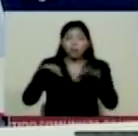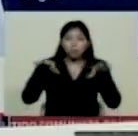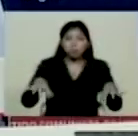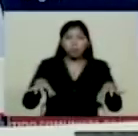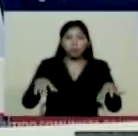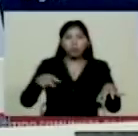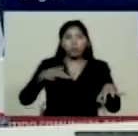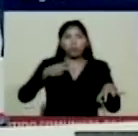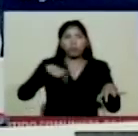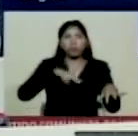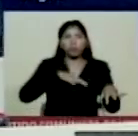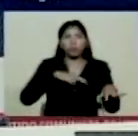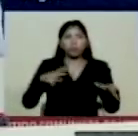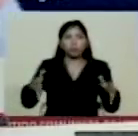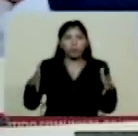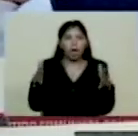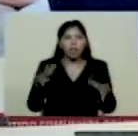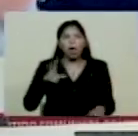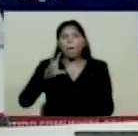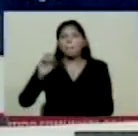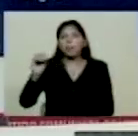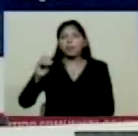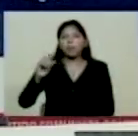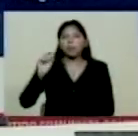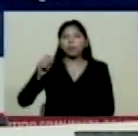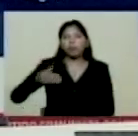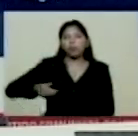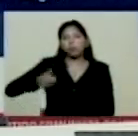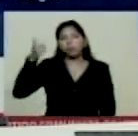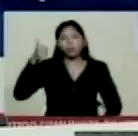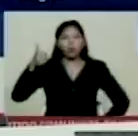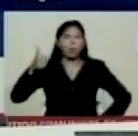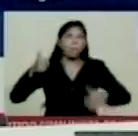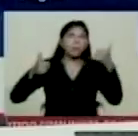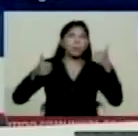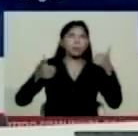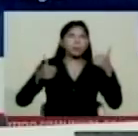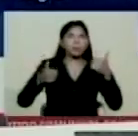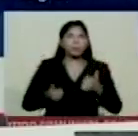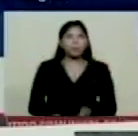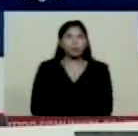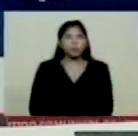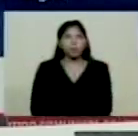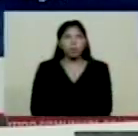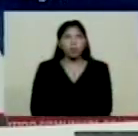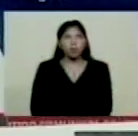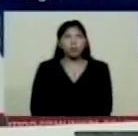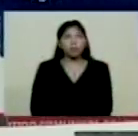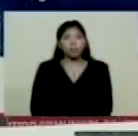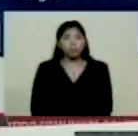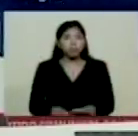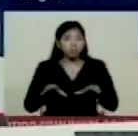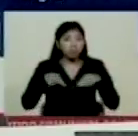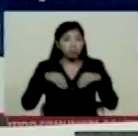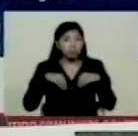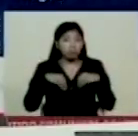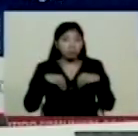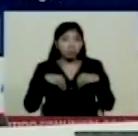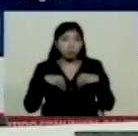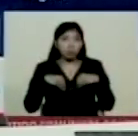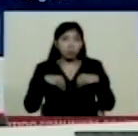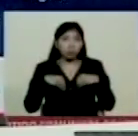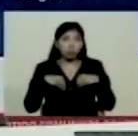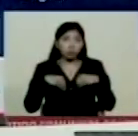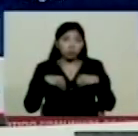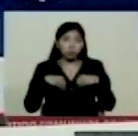ganamos por más de 20 puntos de diferencia. Ahí está la prueba de que, muy por el contrario, la abstención iba a favorecer a la